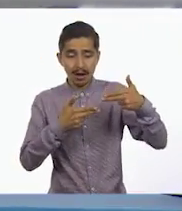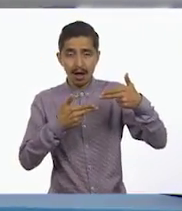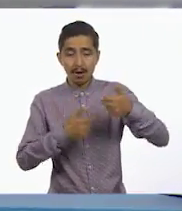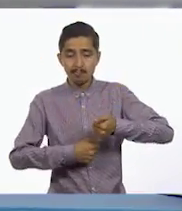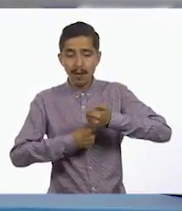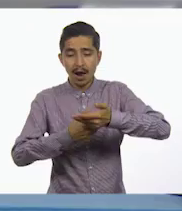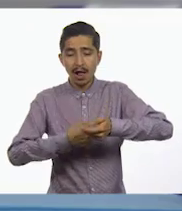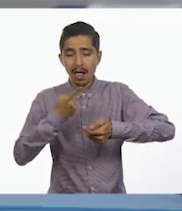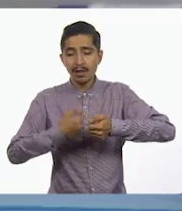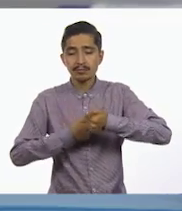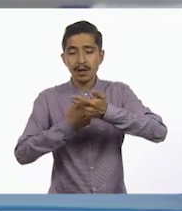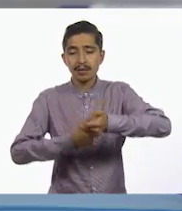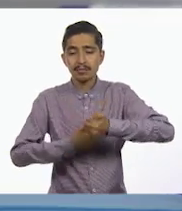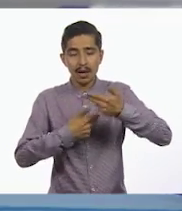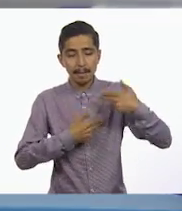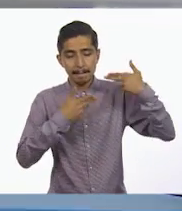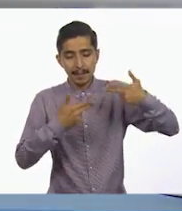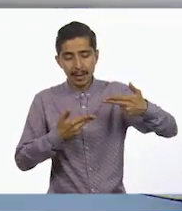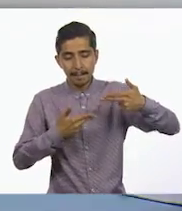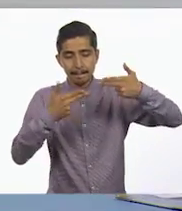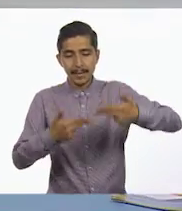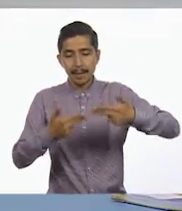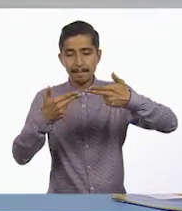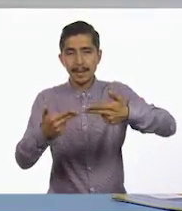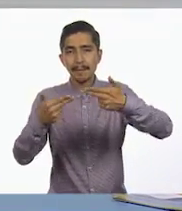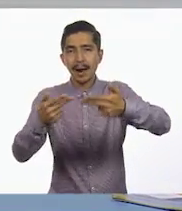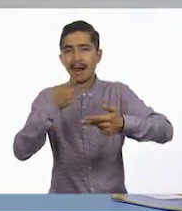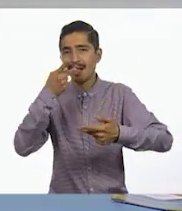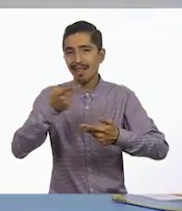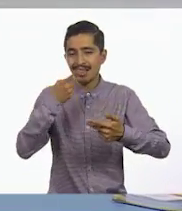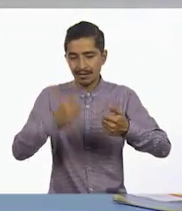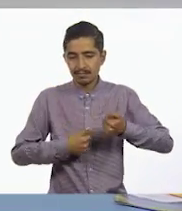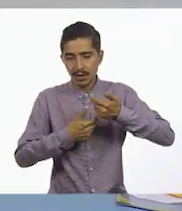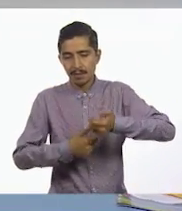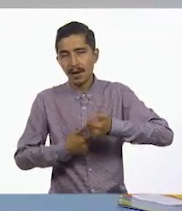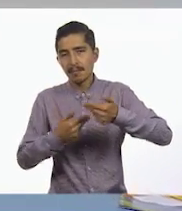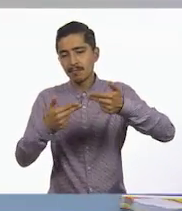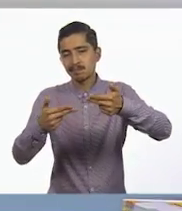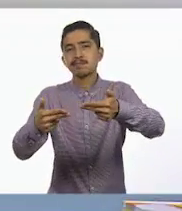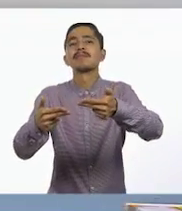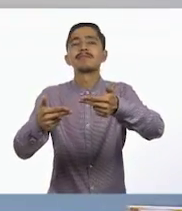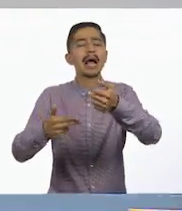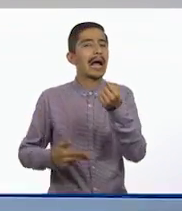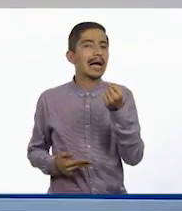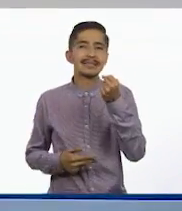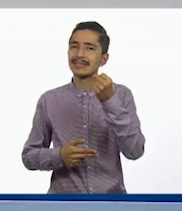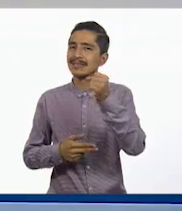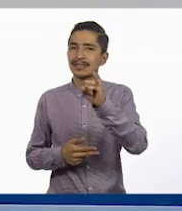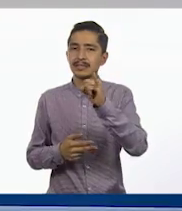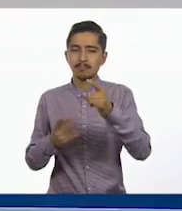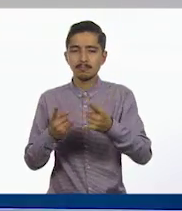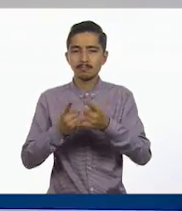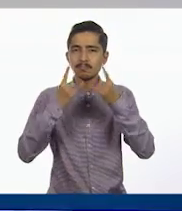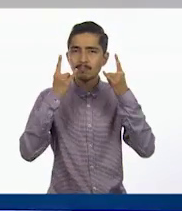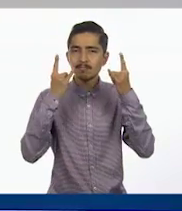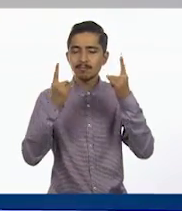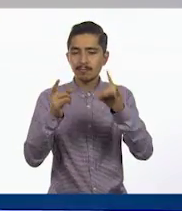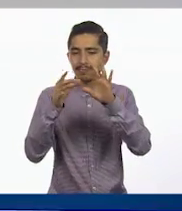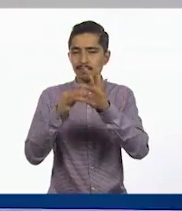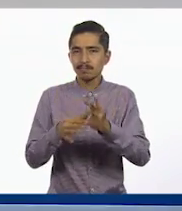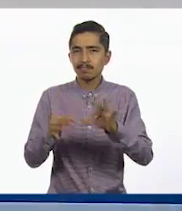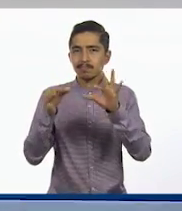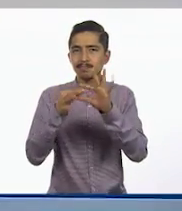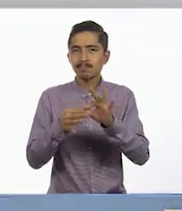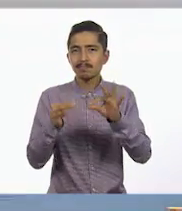en generación, de forma oral. Y que así va a suceder con la leyenda que nos